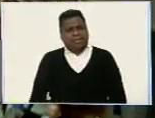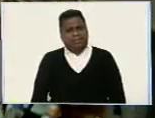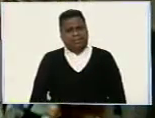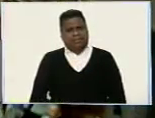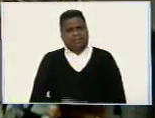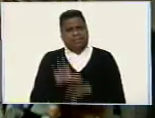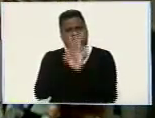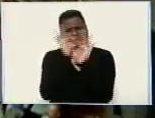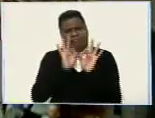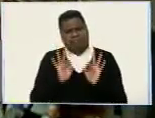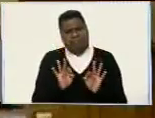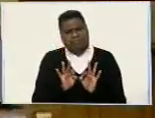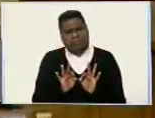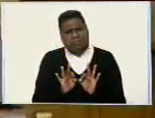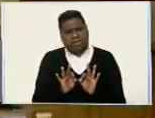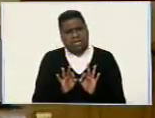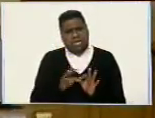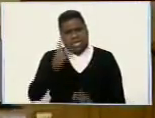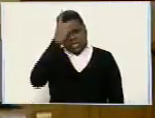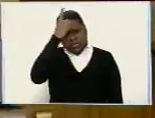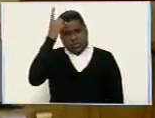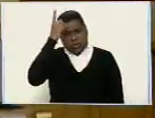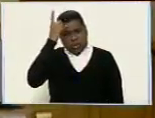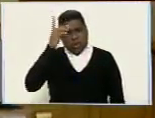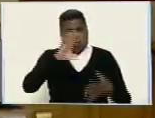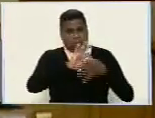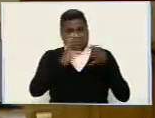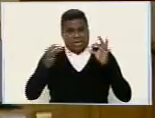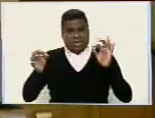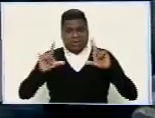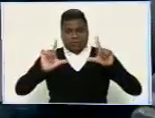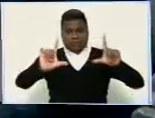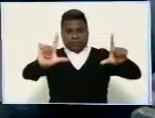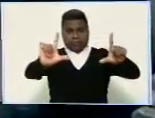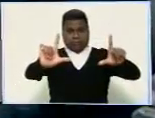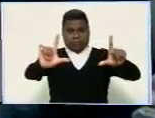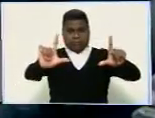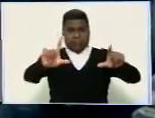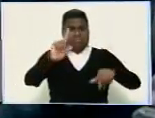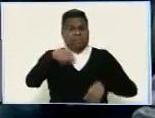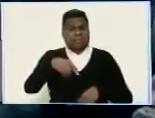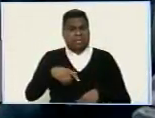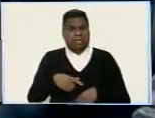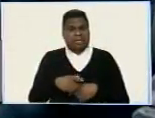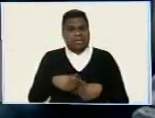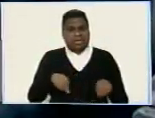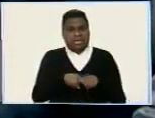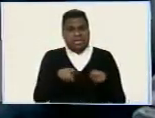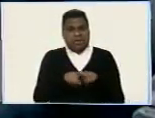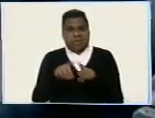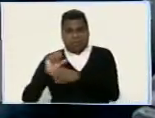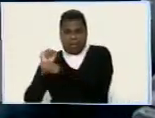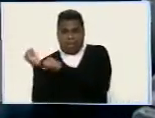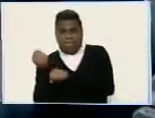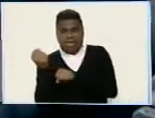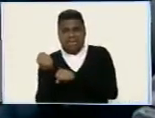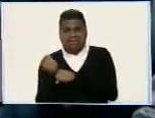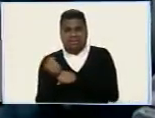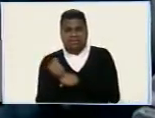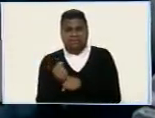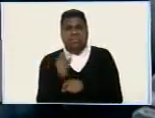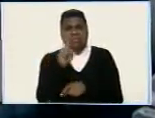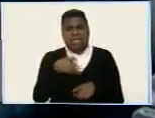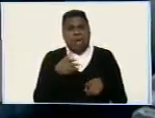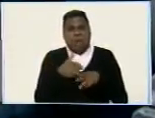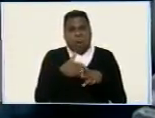De manera inmediata, Diosdado en cadena nacional, porque ustedes saben que el Mazo y la Hojilla están ahí peleando a ver cuál es el programa más visto, pero